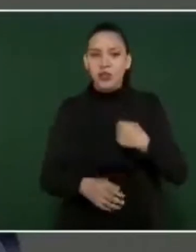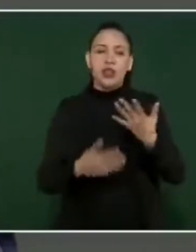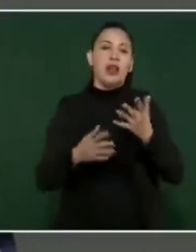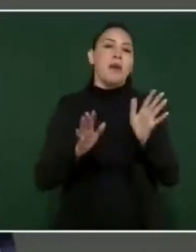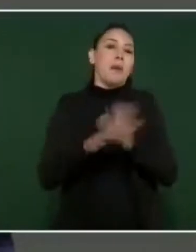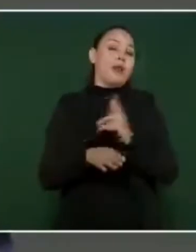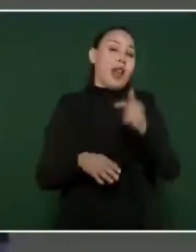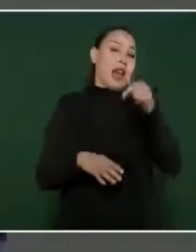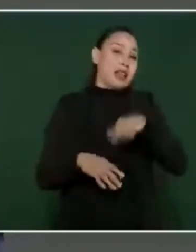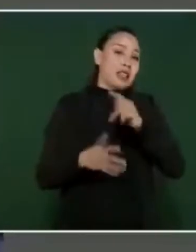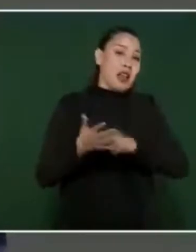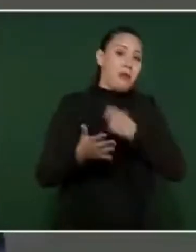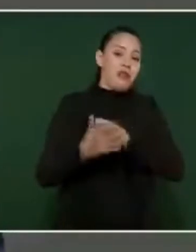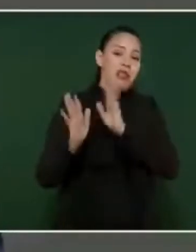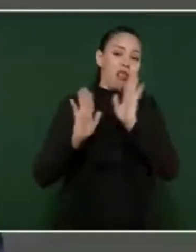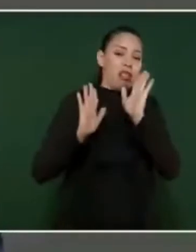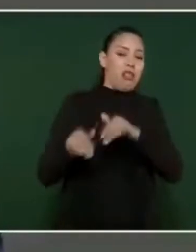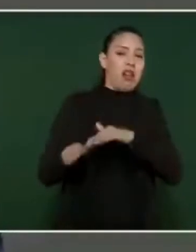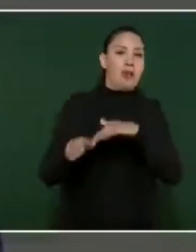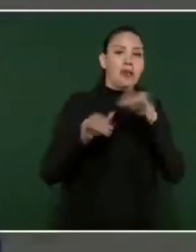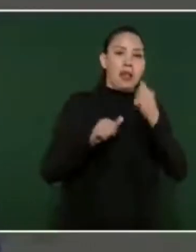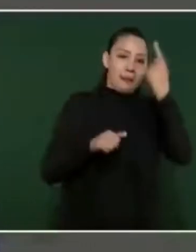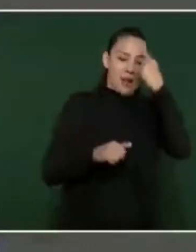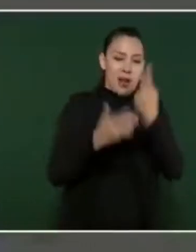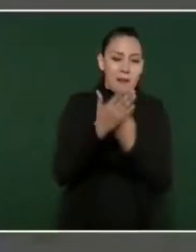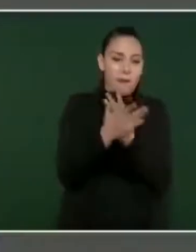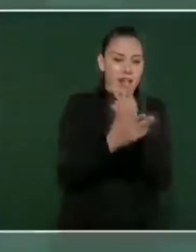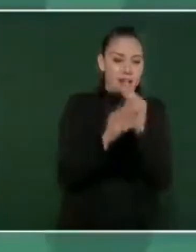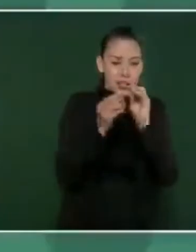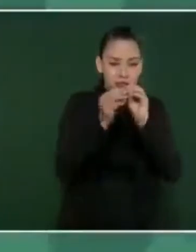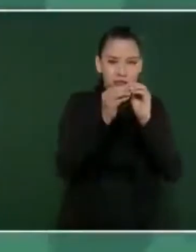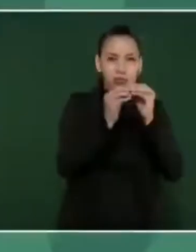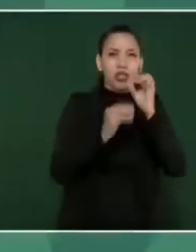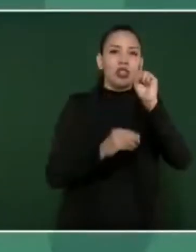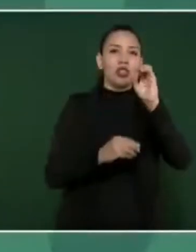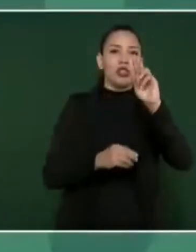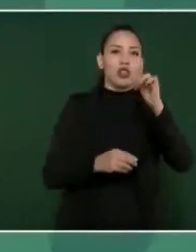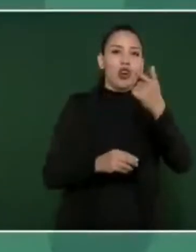La importancia de tener